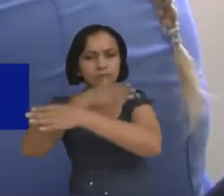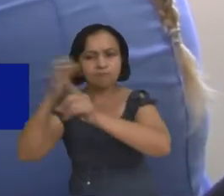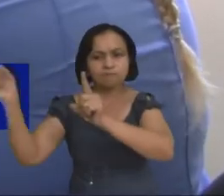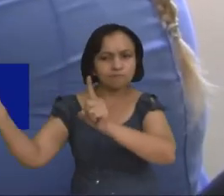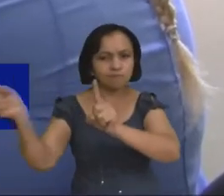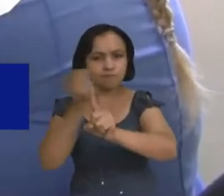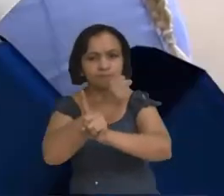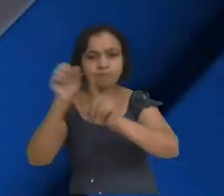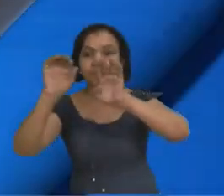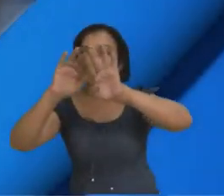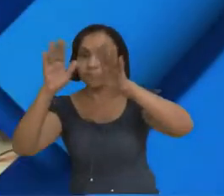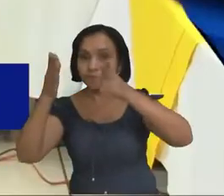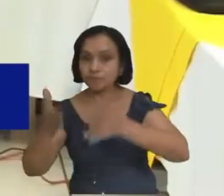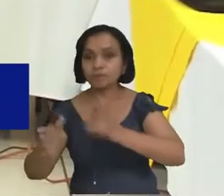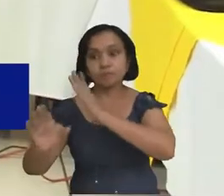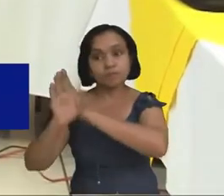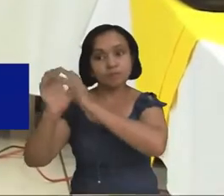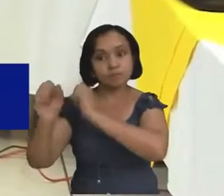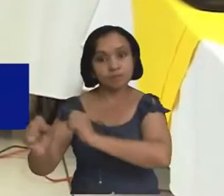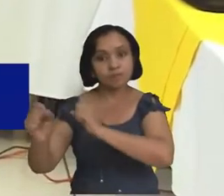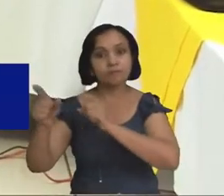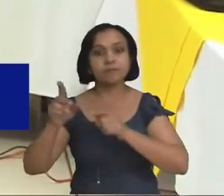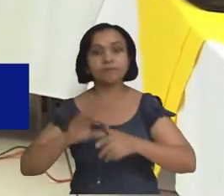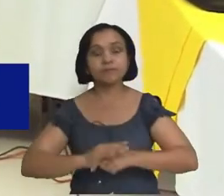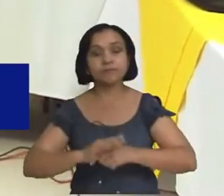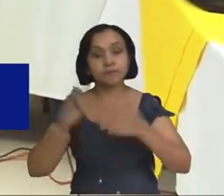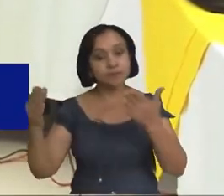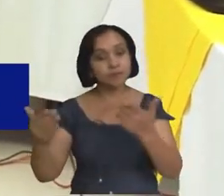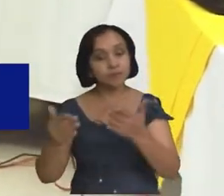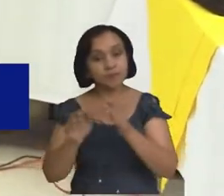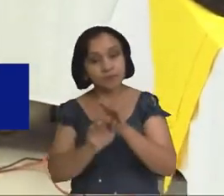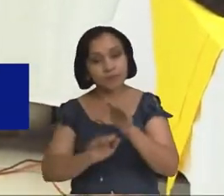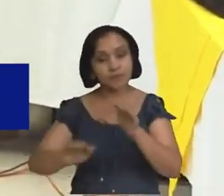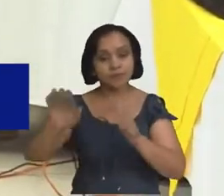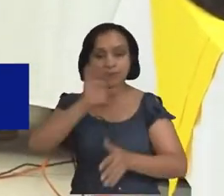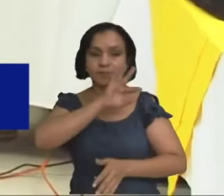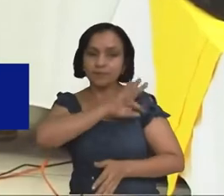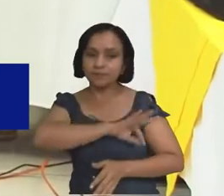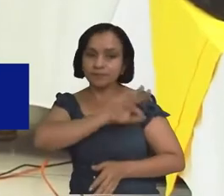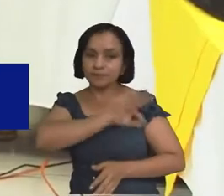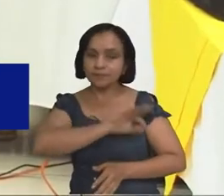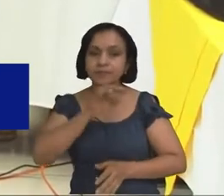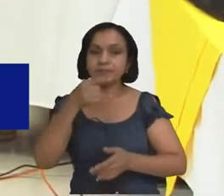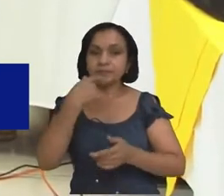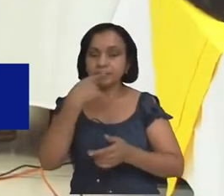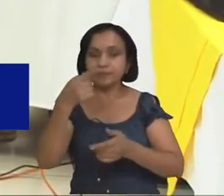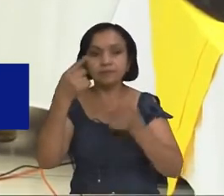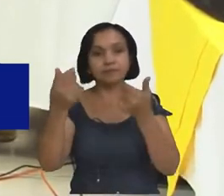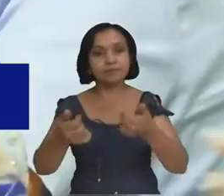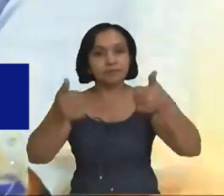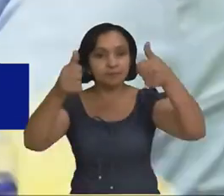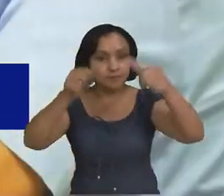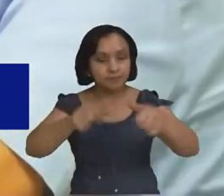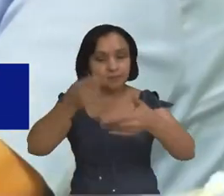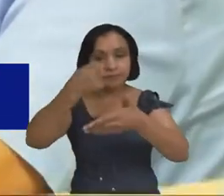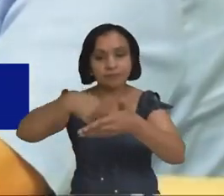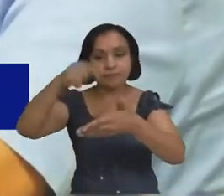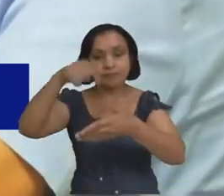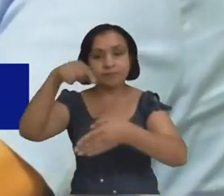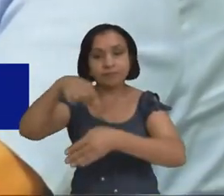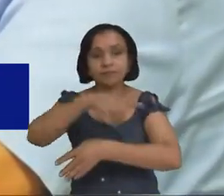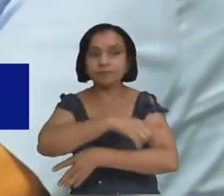contra las mujeres. El nuevo incremento del salario mínimo, según los acuerdos firmados el día de